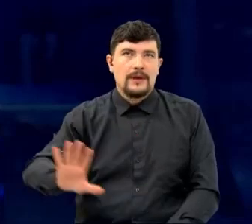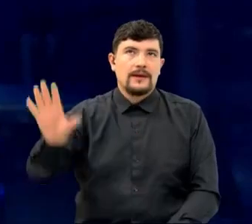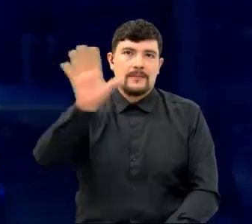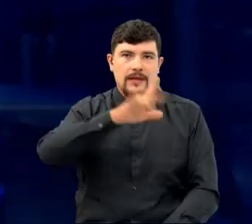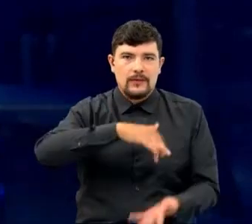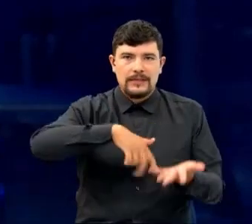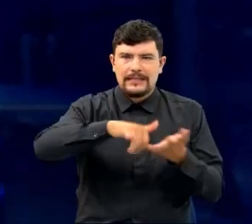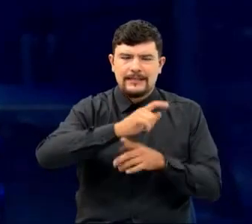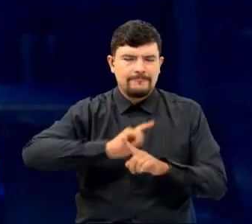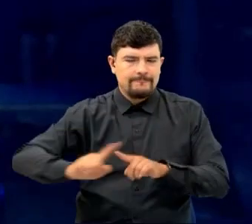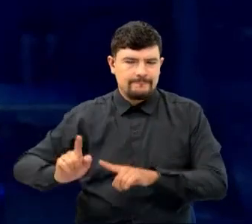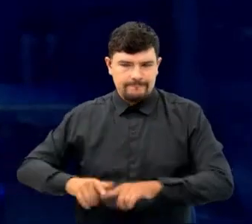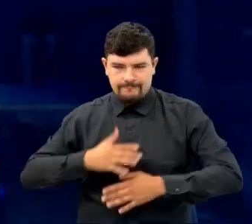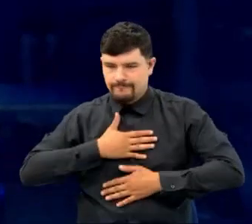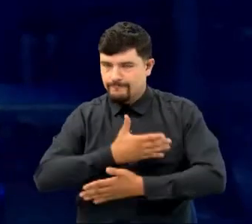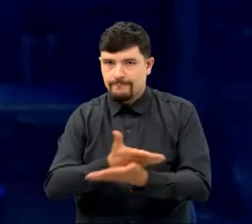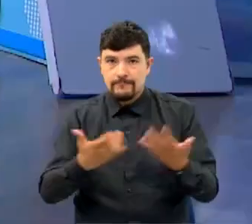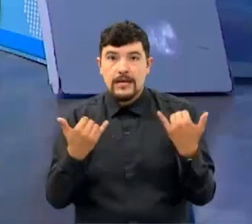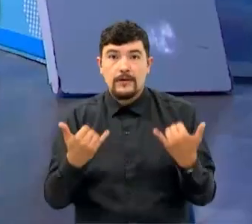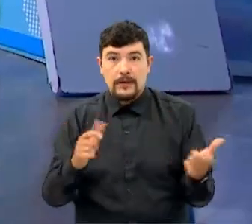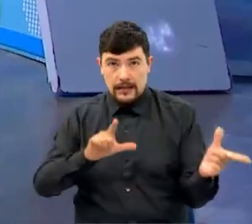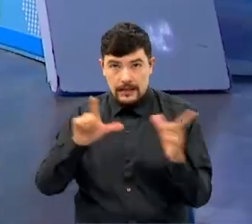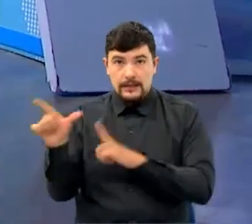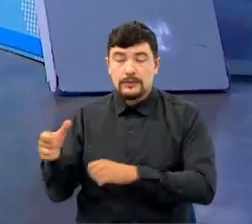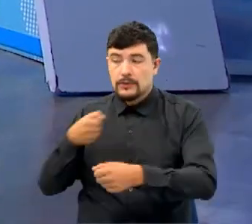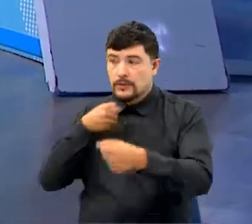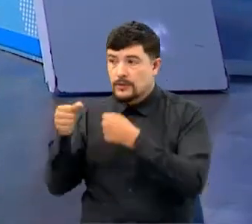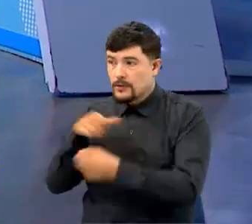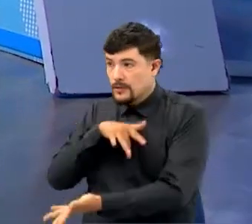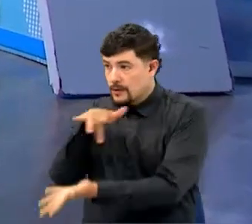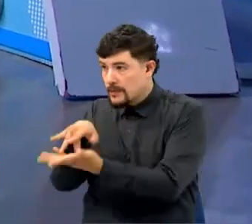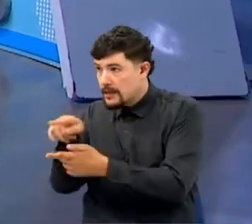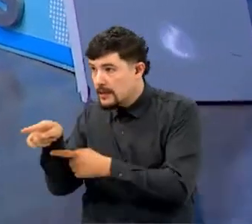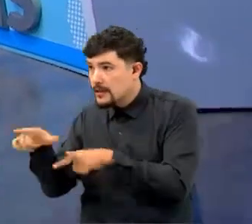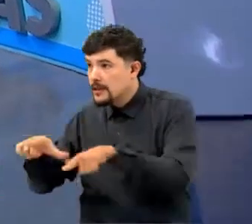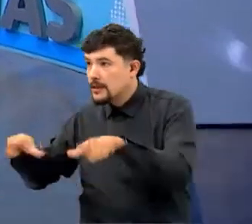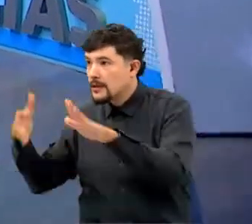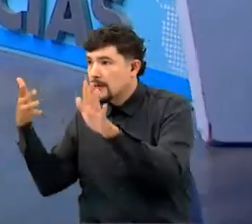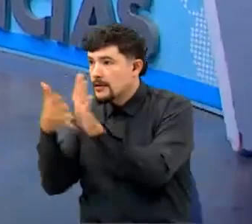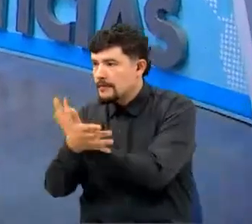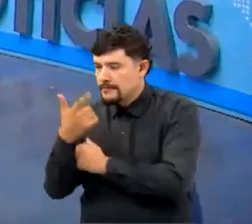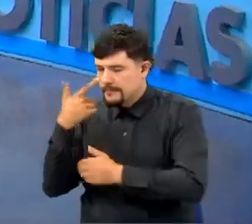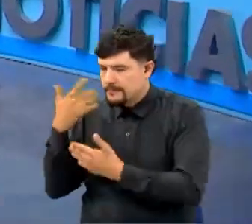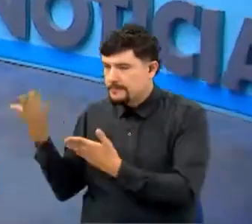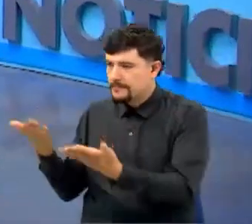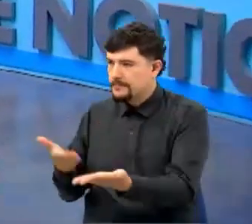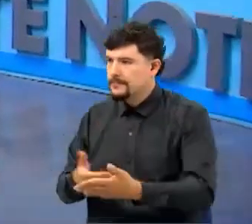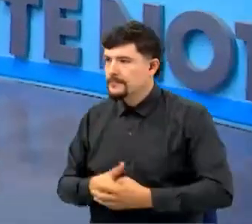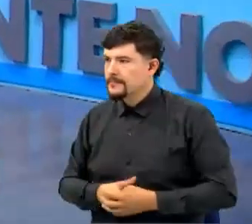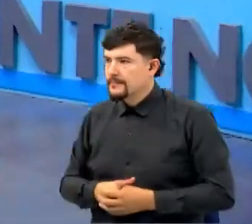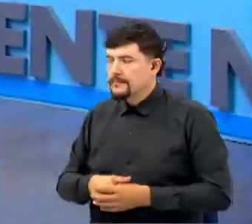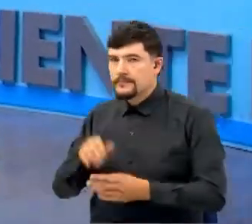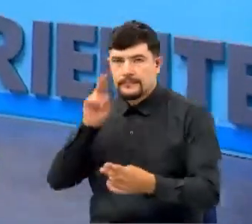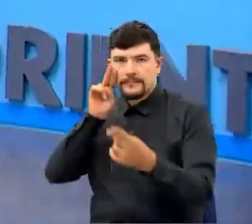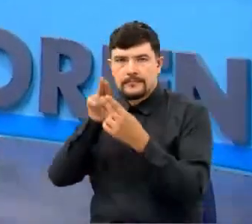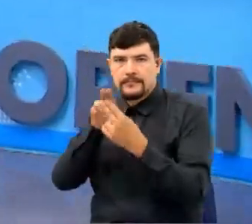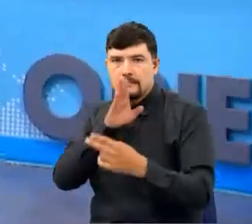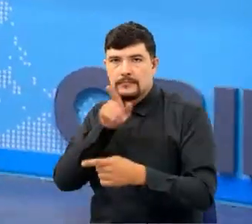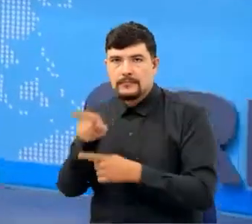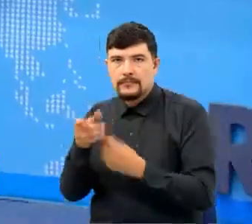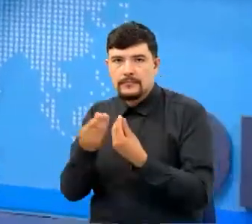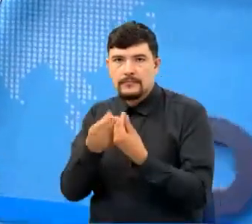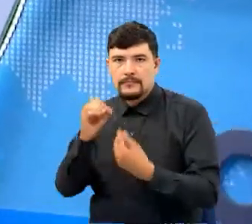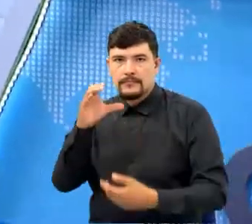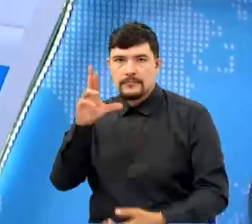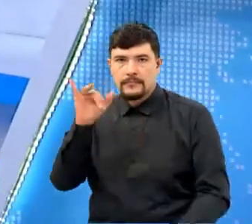sí avanzamos con más información y ya están listos nuestros periodistas, justamente allí donde se registra el lugar de la noticia. Ahí observamos a